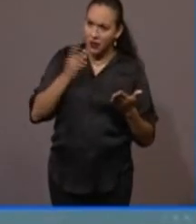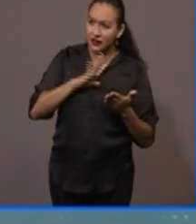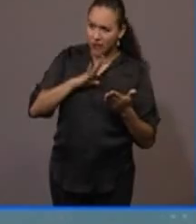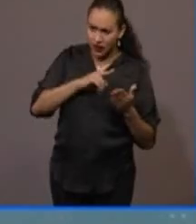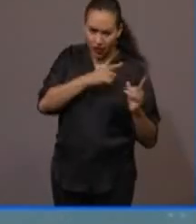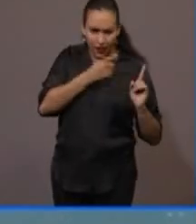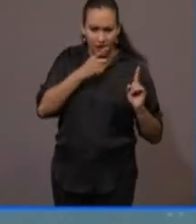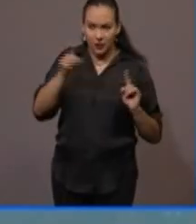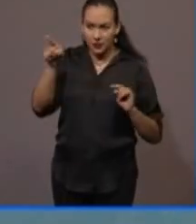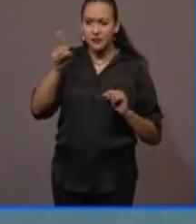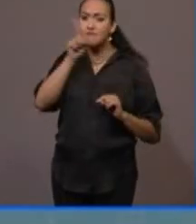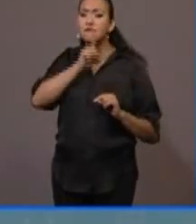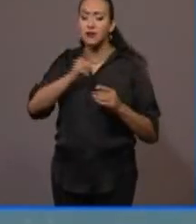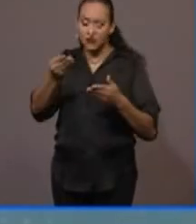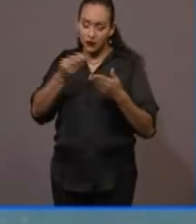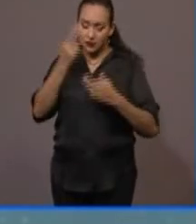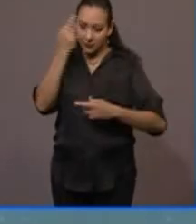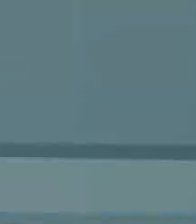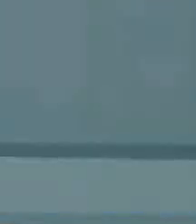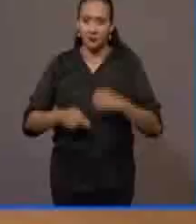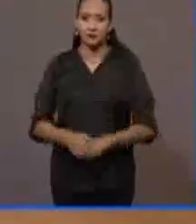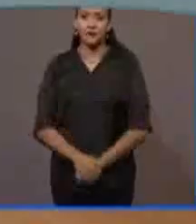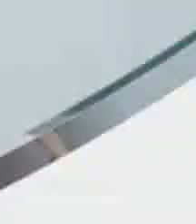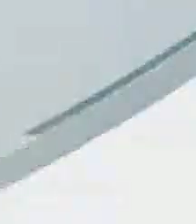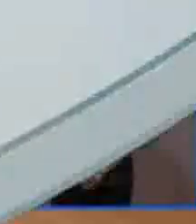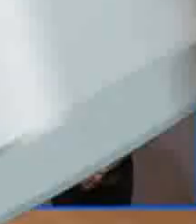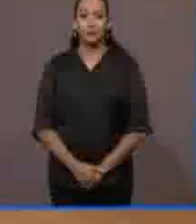y determine los efectos conducentes.